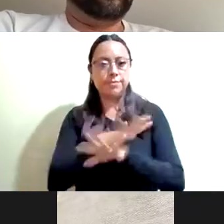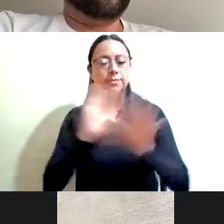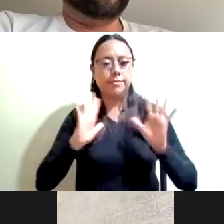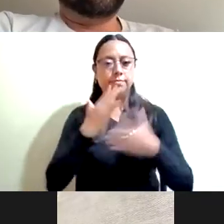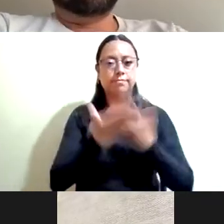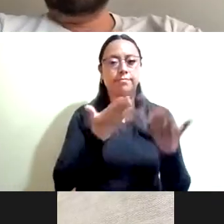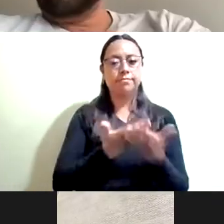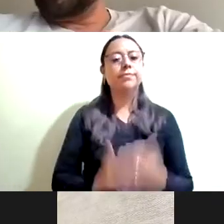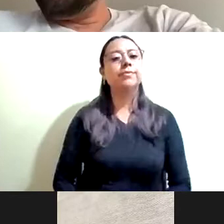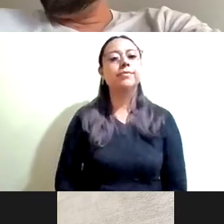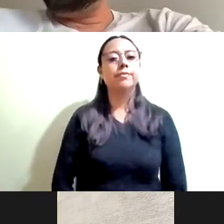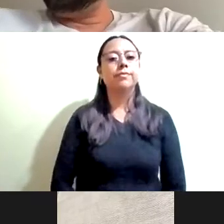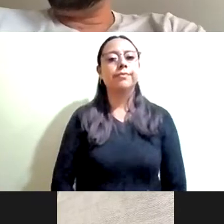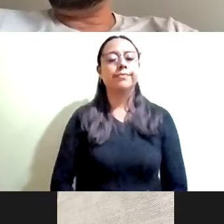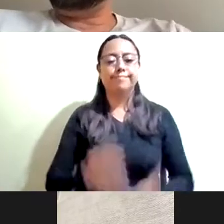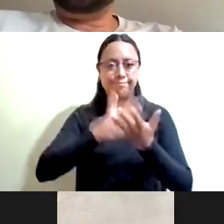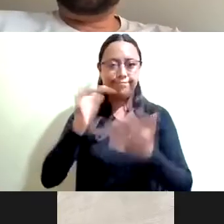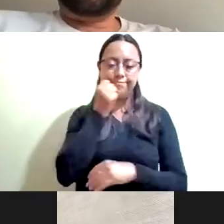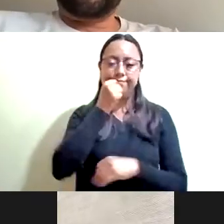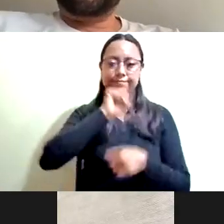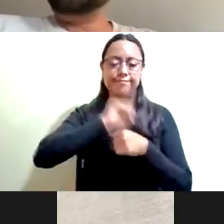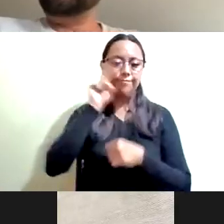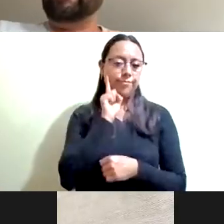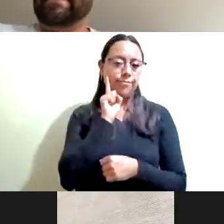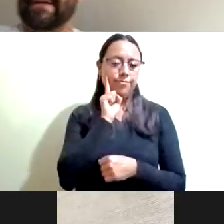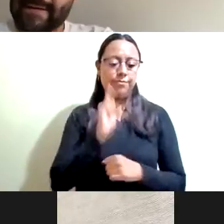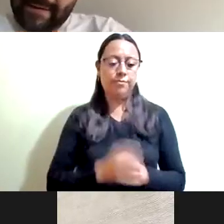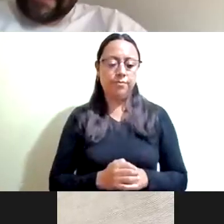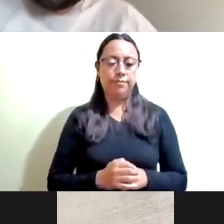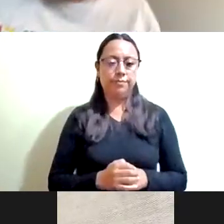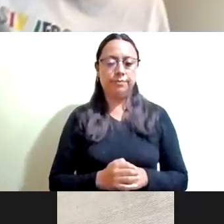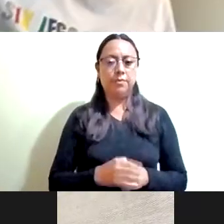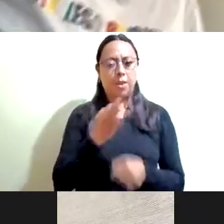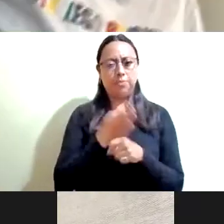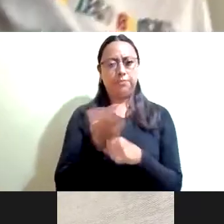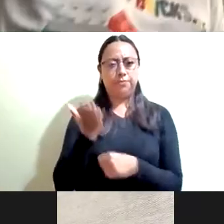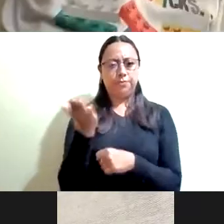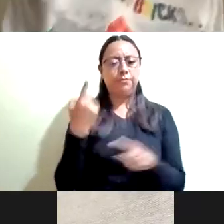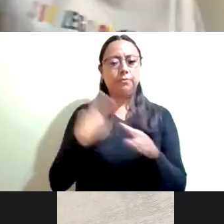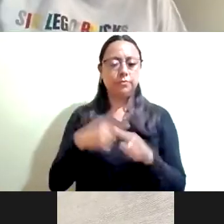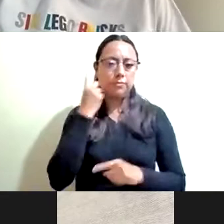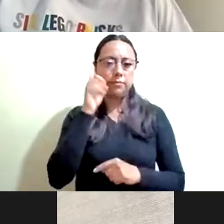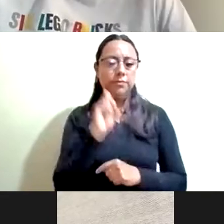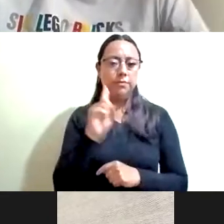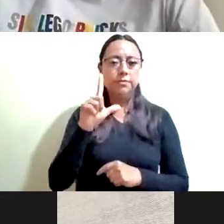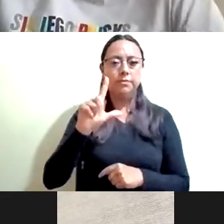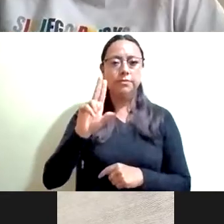planteadas. Gracias, secretaria. Está pidiendo la palabra la diputada Lupita Morales,